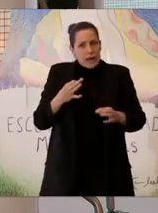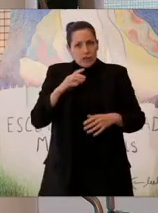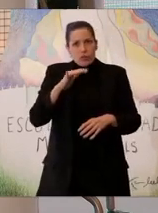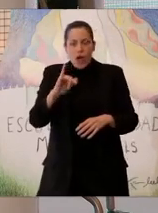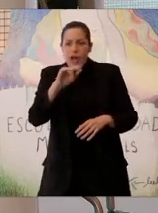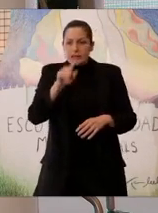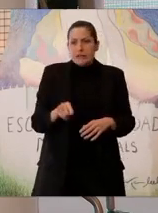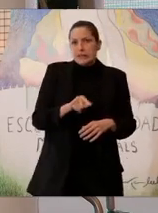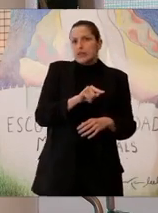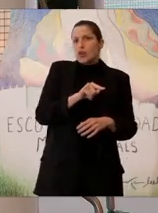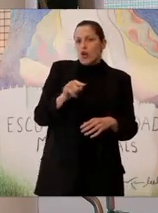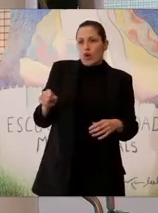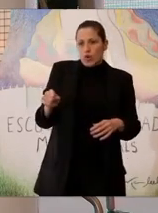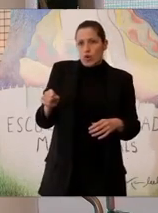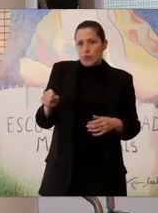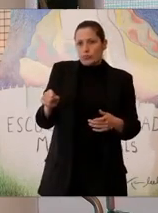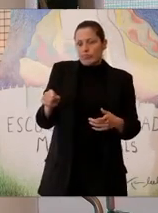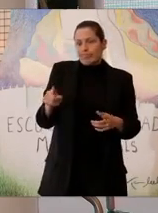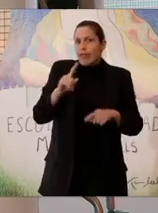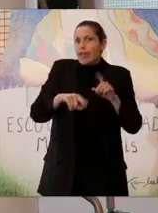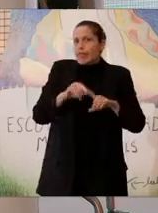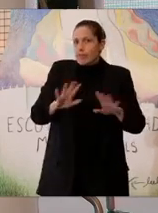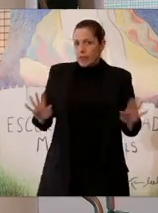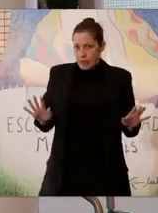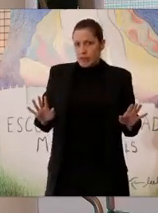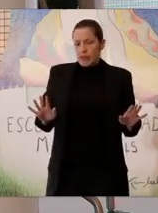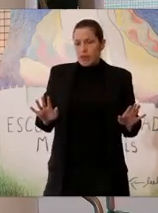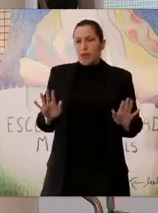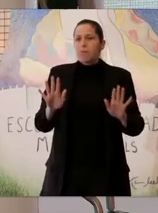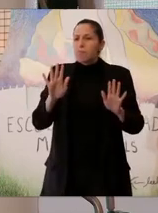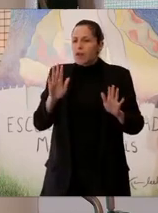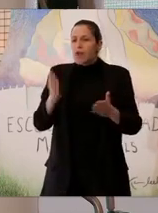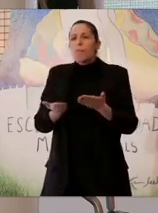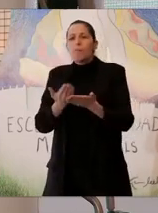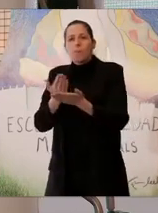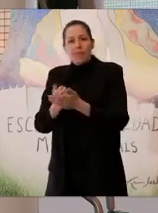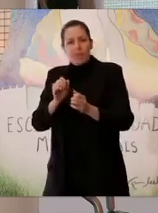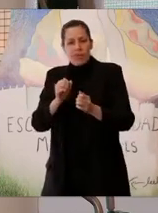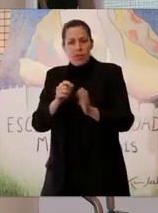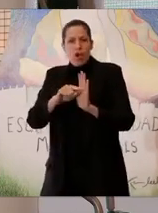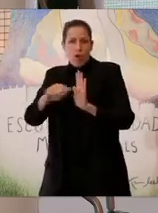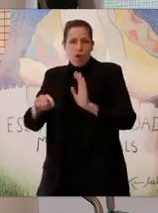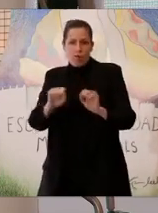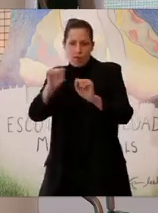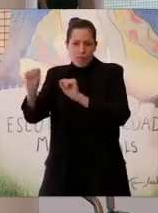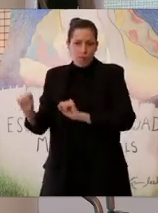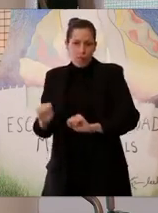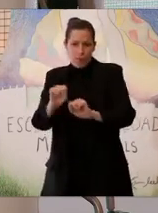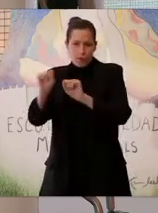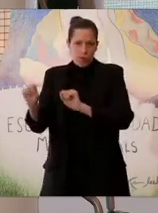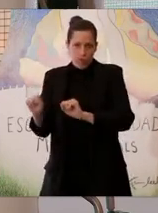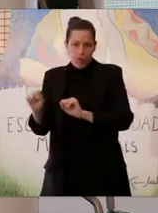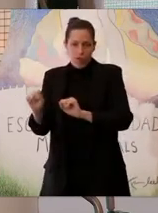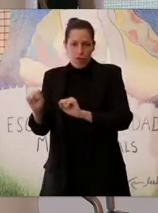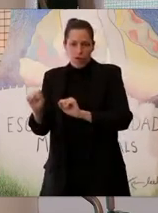están ahí. Si no, no se puede pedir la orden de protección. Pero pedimos la orden de protección. Los fiscales no obtenemos el dato del Consejo